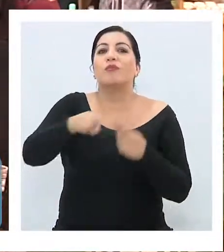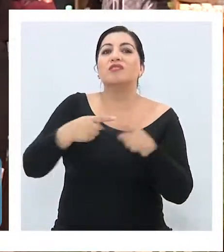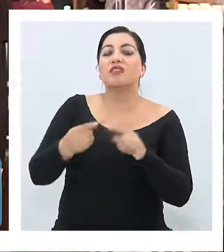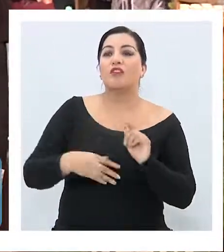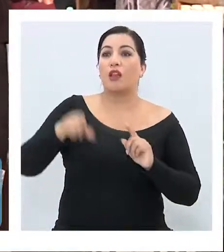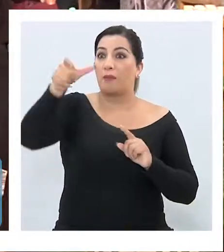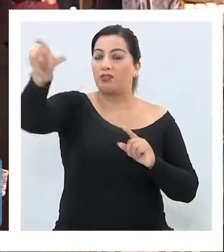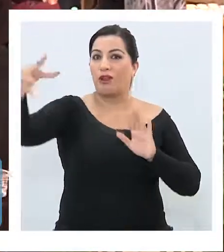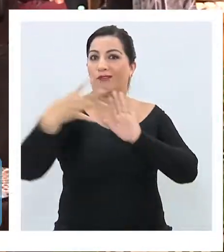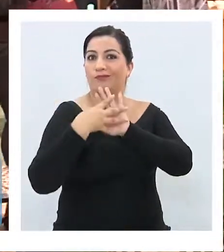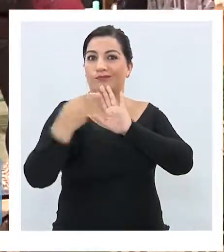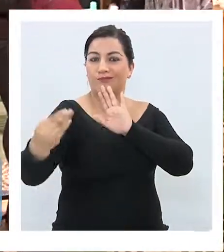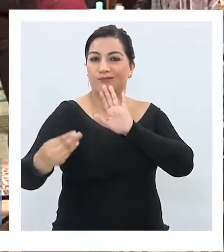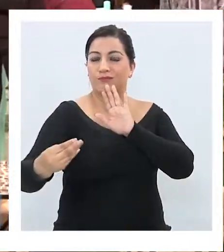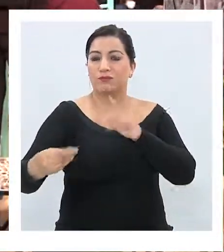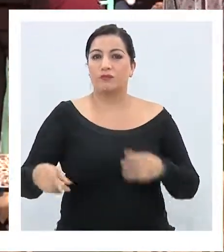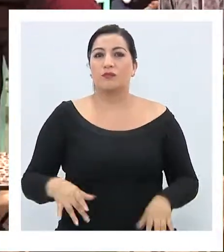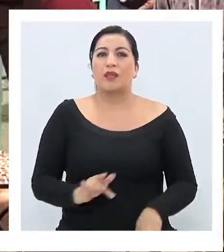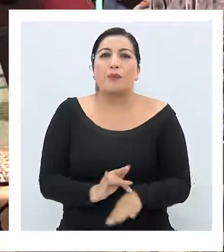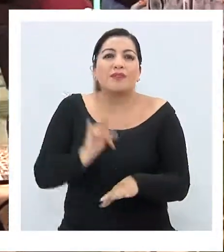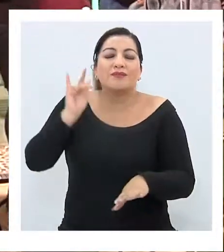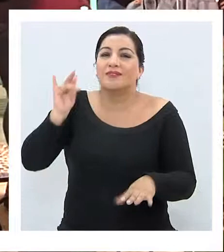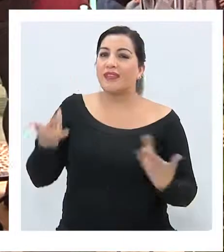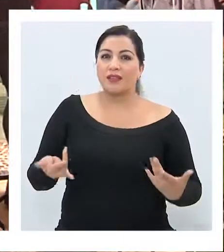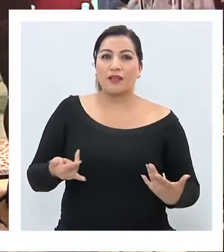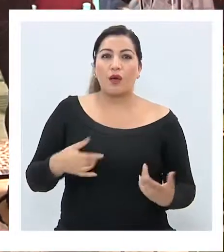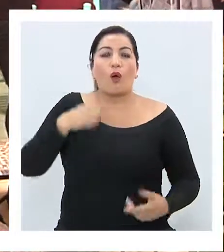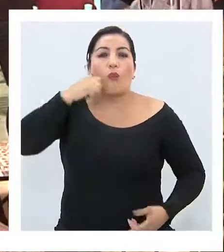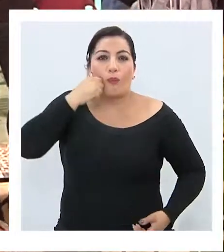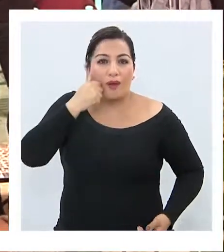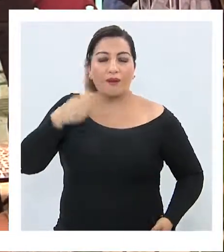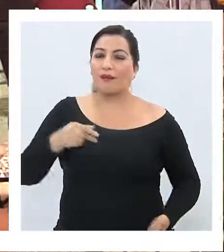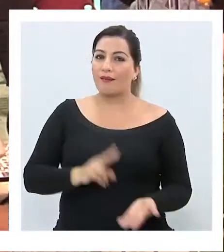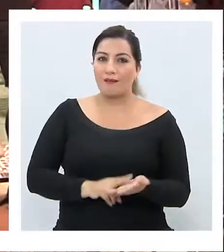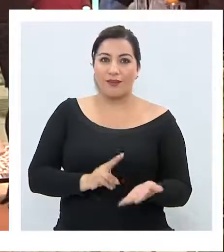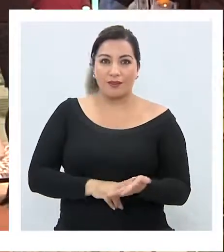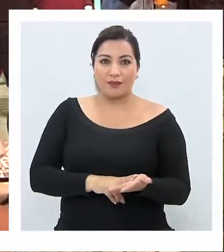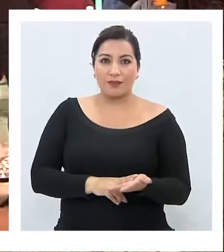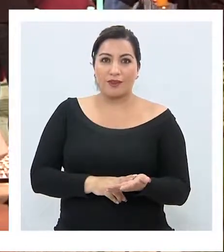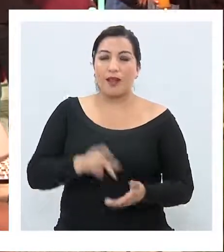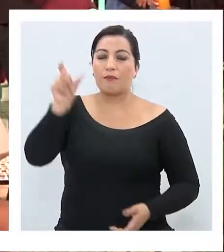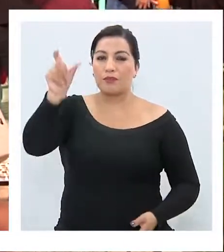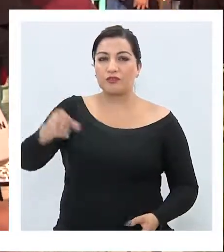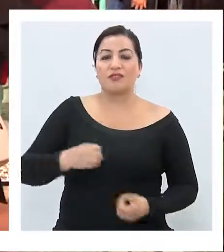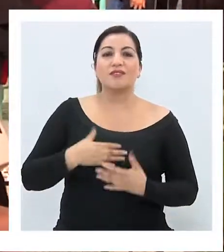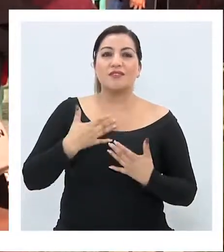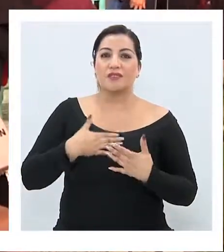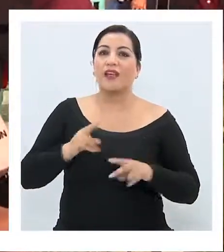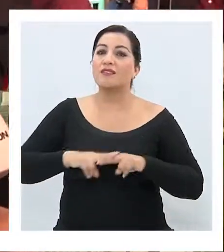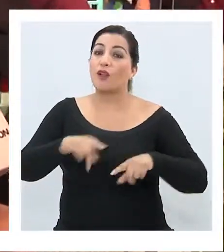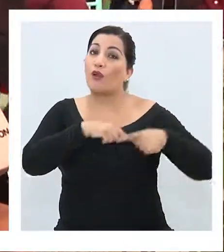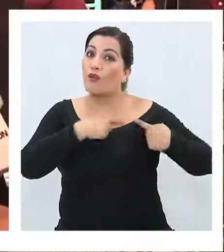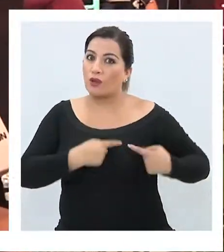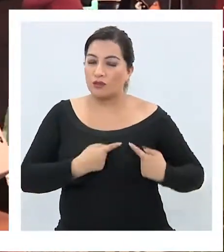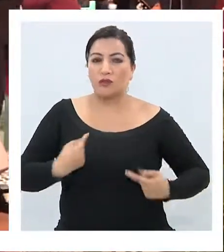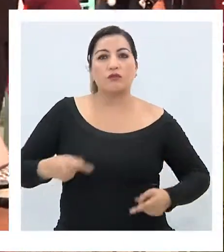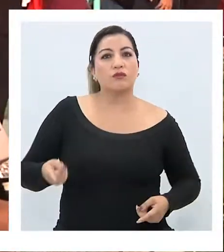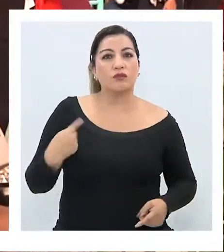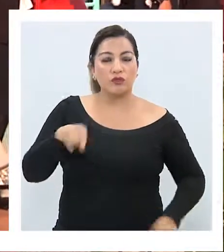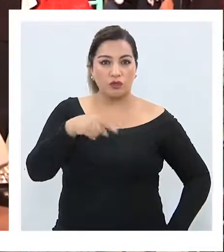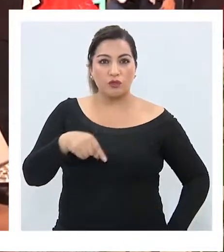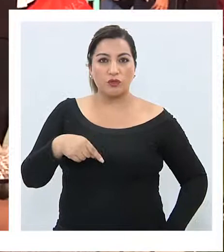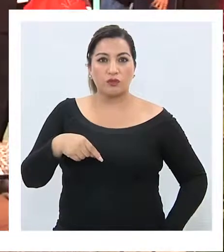de una manera más sensible, más humana, la verdad que eso llega mucho a la persona, de ser de corazón, y eso, por ejemplo, ya